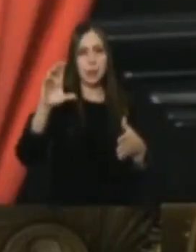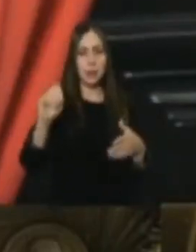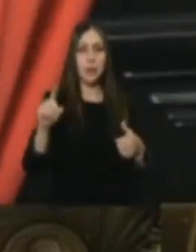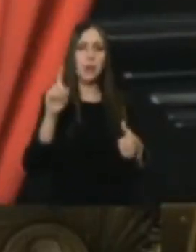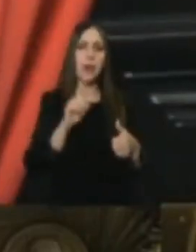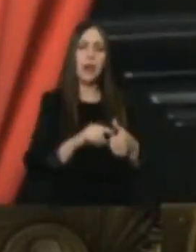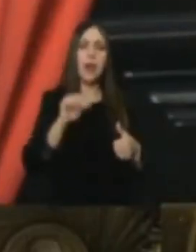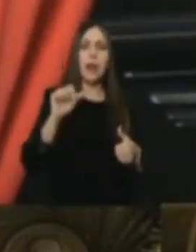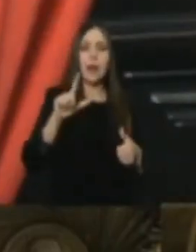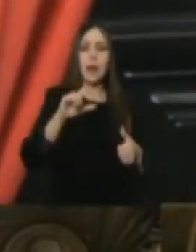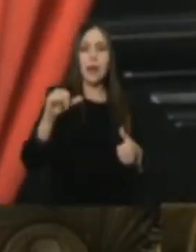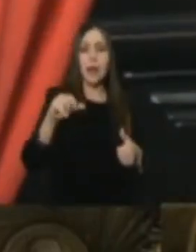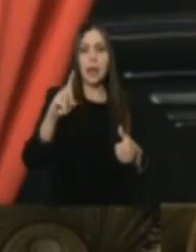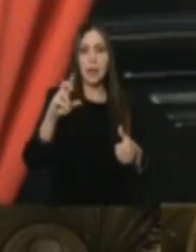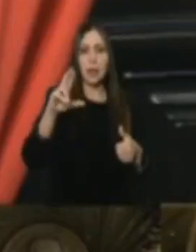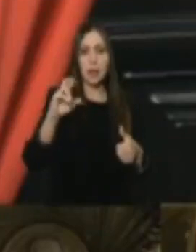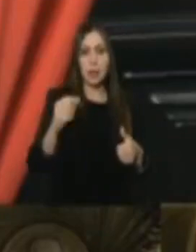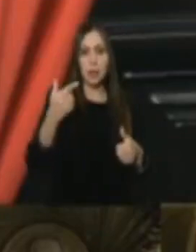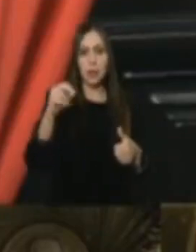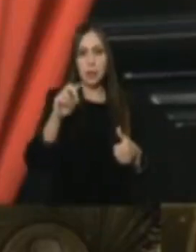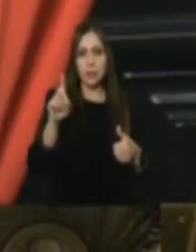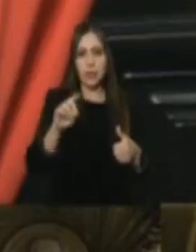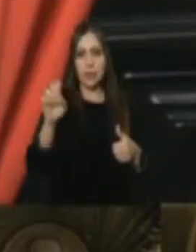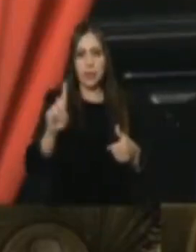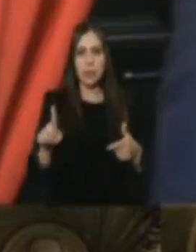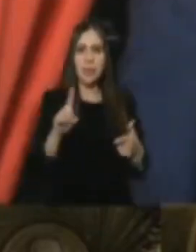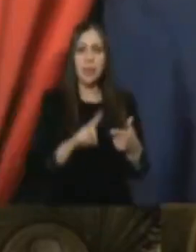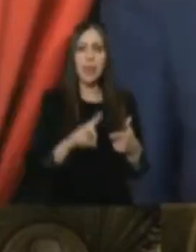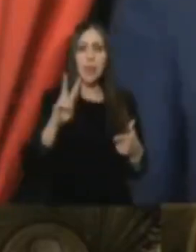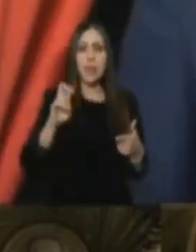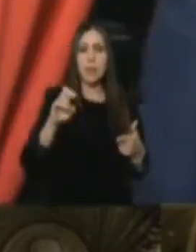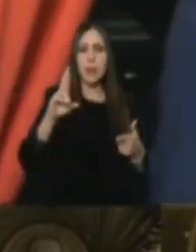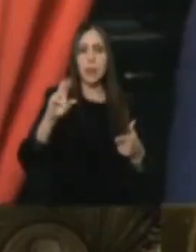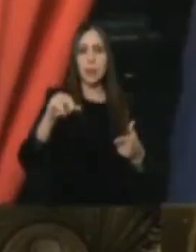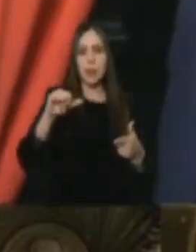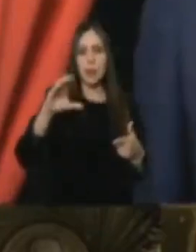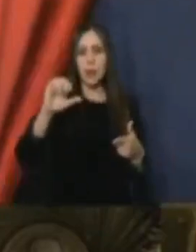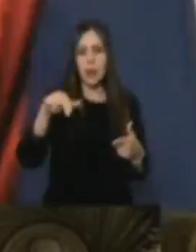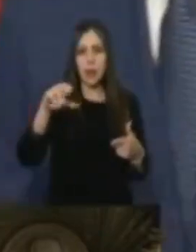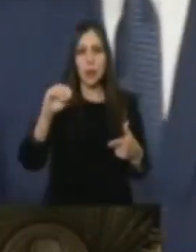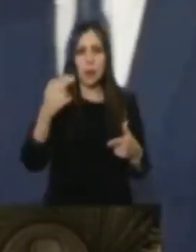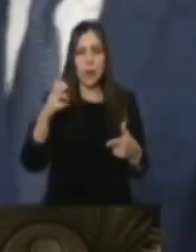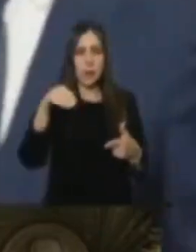senador Alejandro González Yáñez, la senadora Verónica Noemí Camino Farjat.